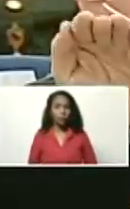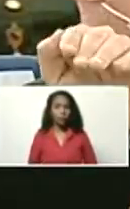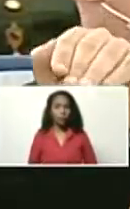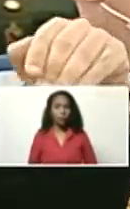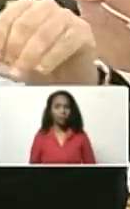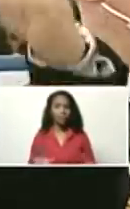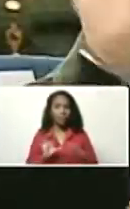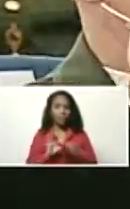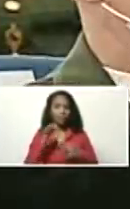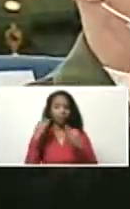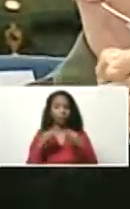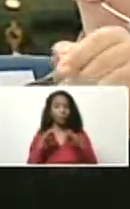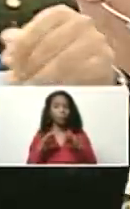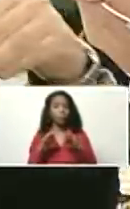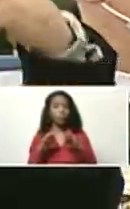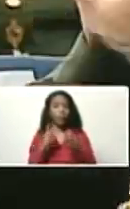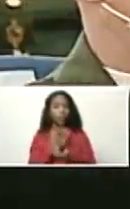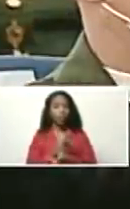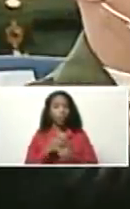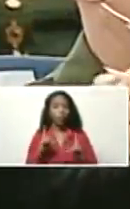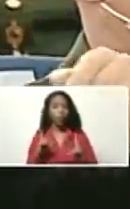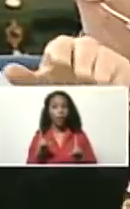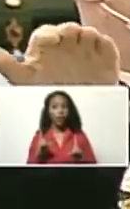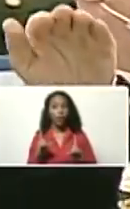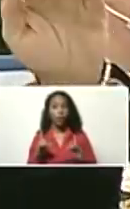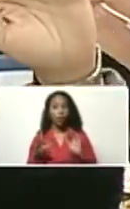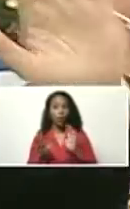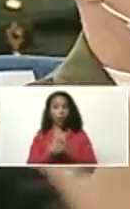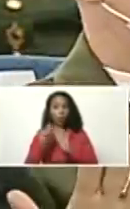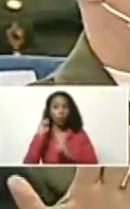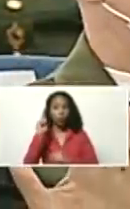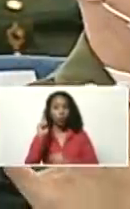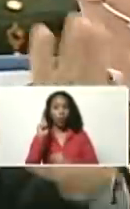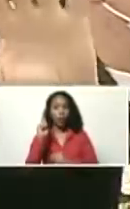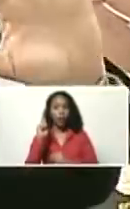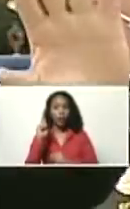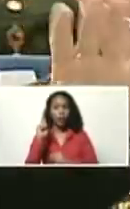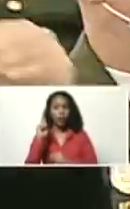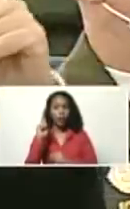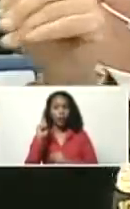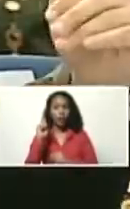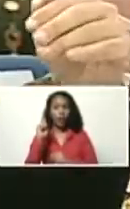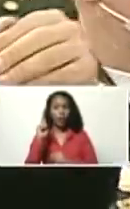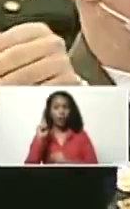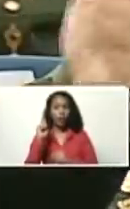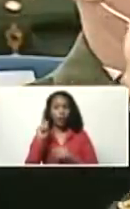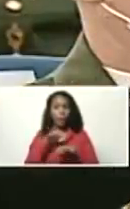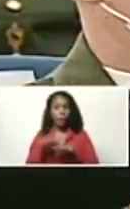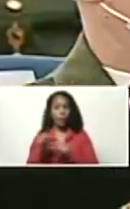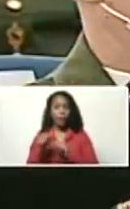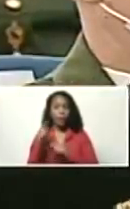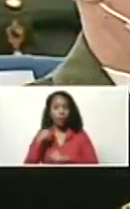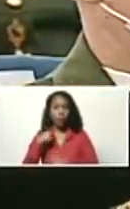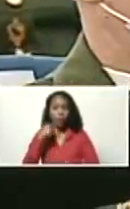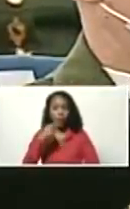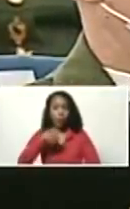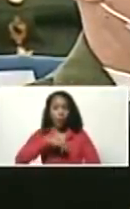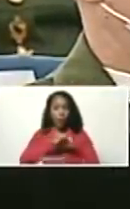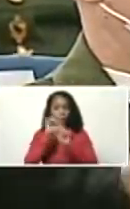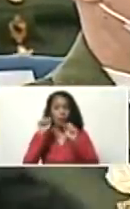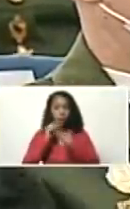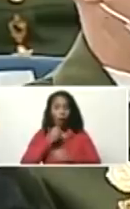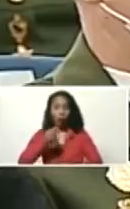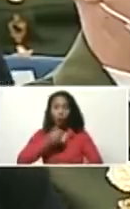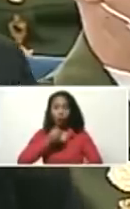andanadas que normalmente son antidemocráticas, inconstitucionales y proimperialistas. Yo le decía esta mañana en una conferencia